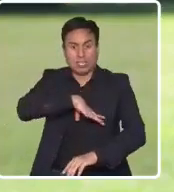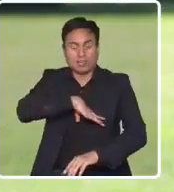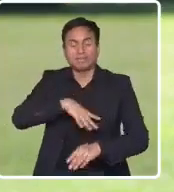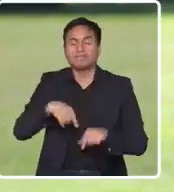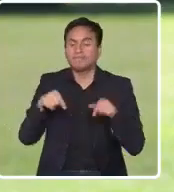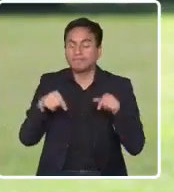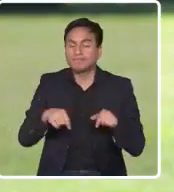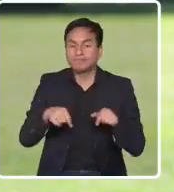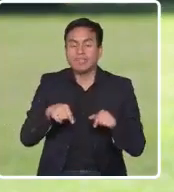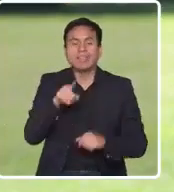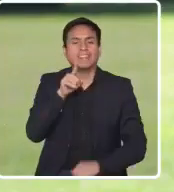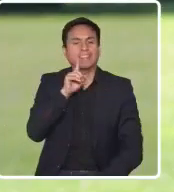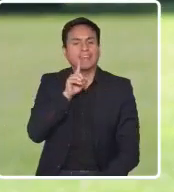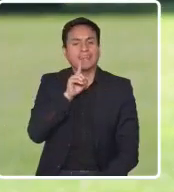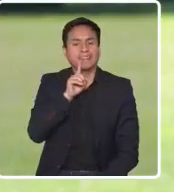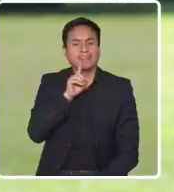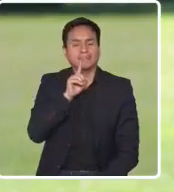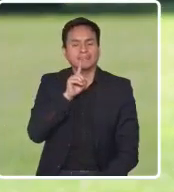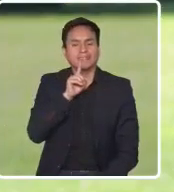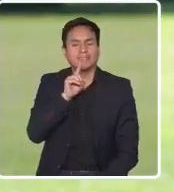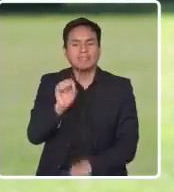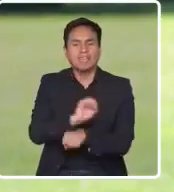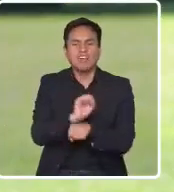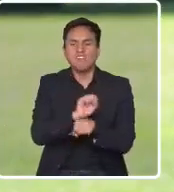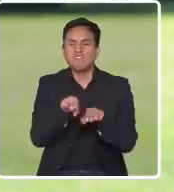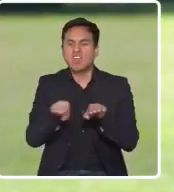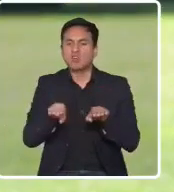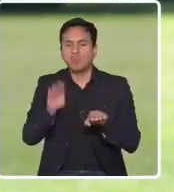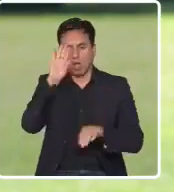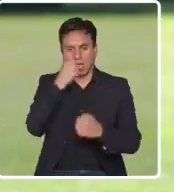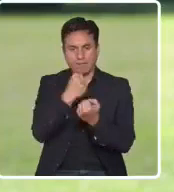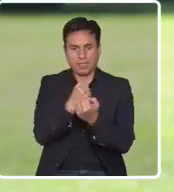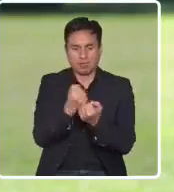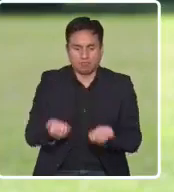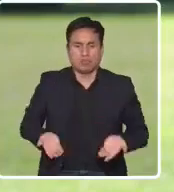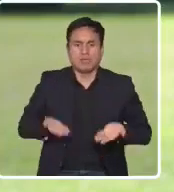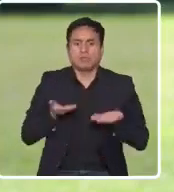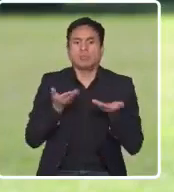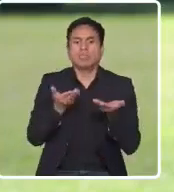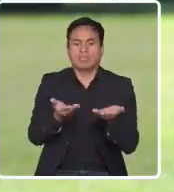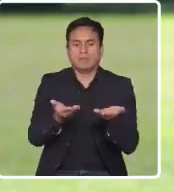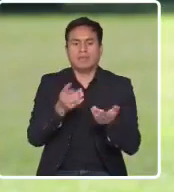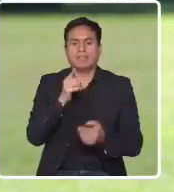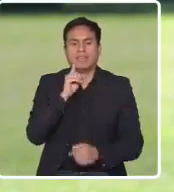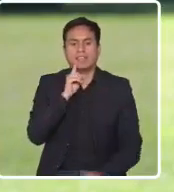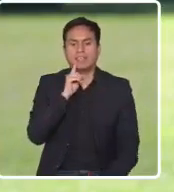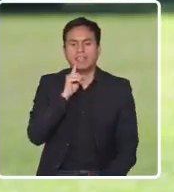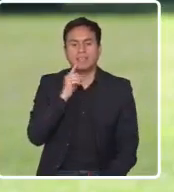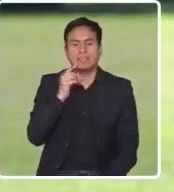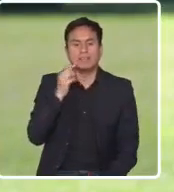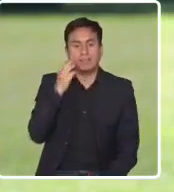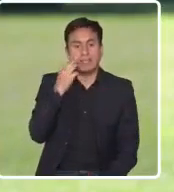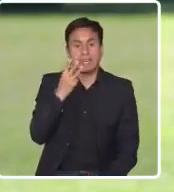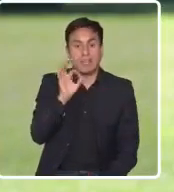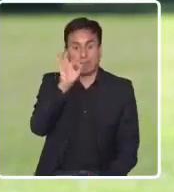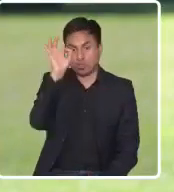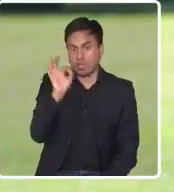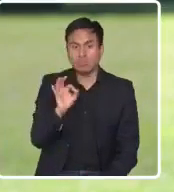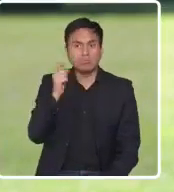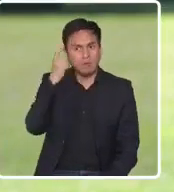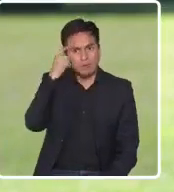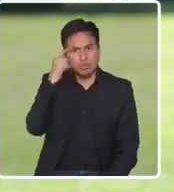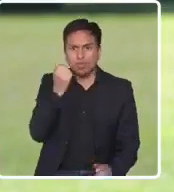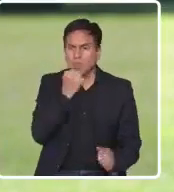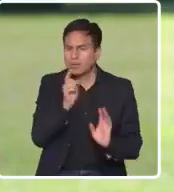todas las comunas de Chile tienen vehículos de carabineros disponibles, cuando cerca del 30%, si no me